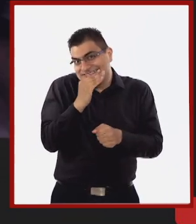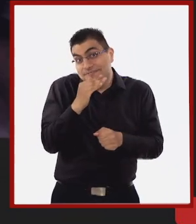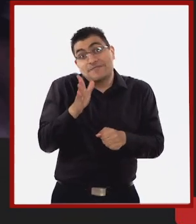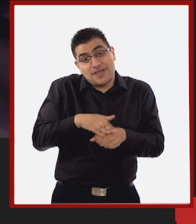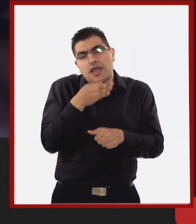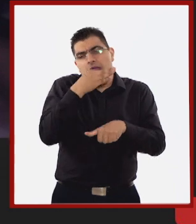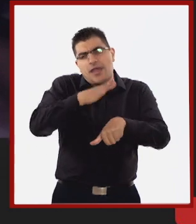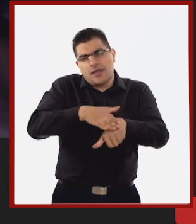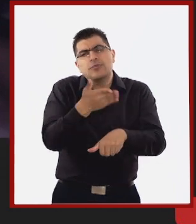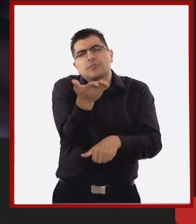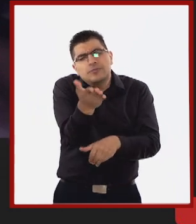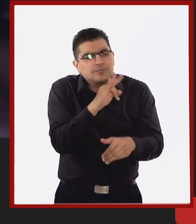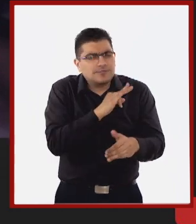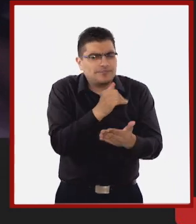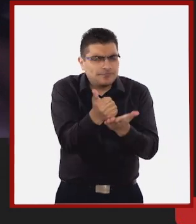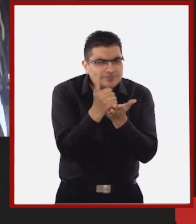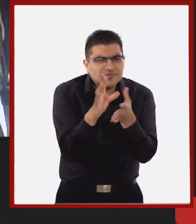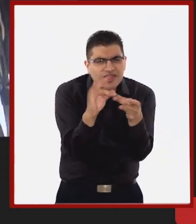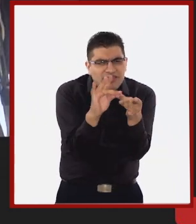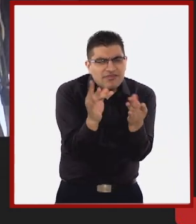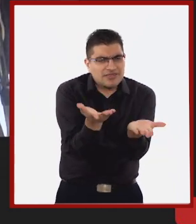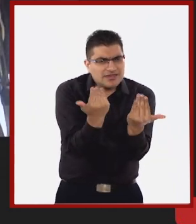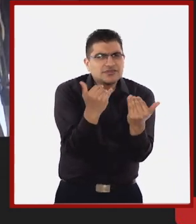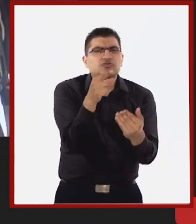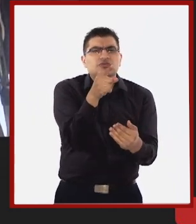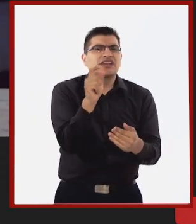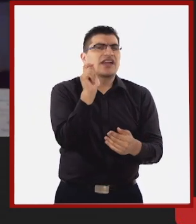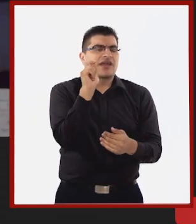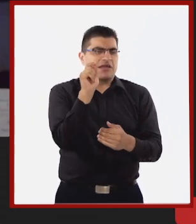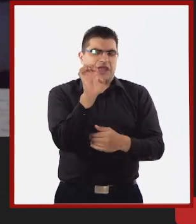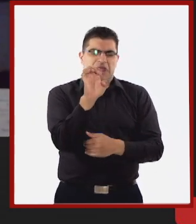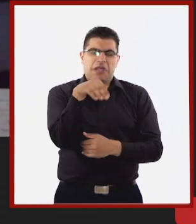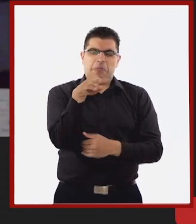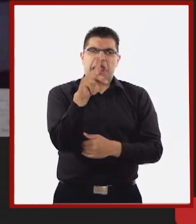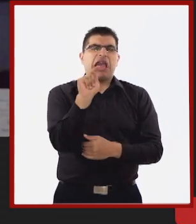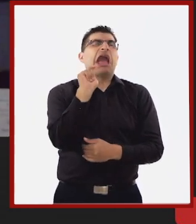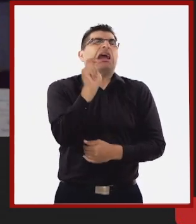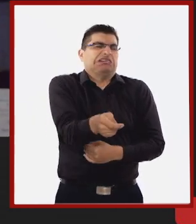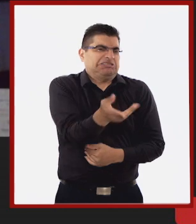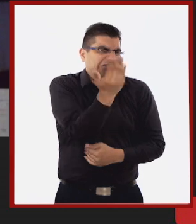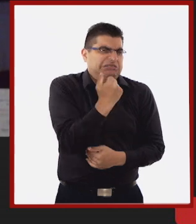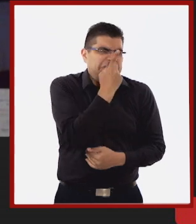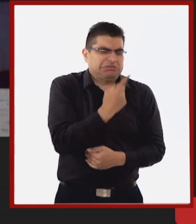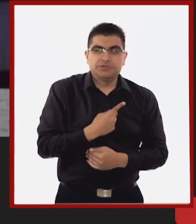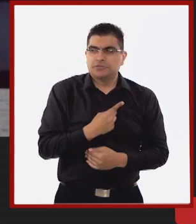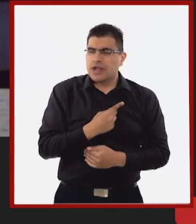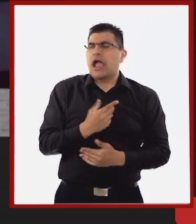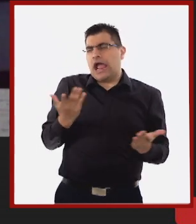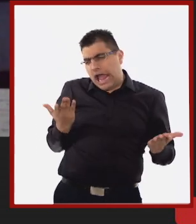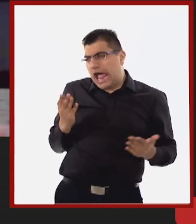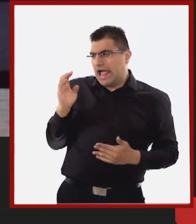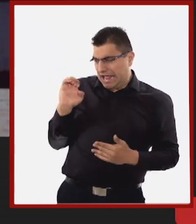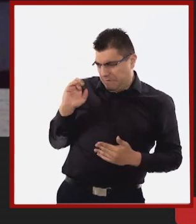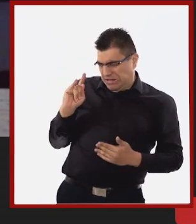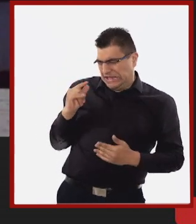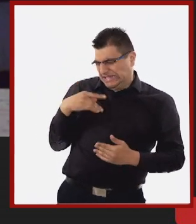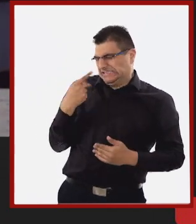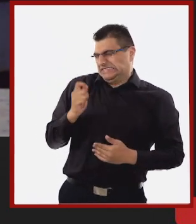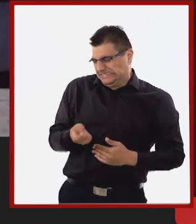que empezaras hablándonos para ti qué es la empatía. La empatía yo la entiendo como una identificación, una